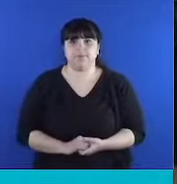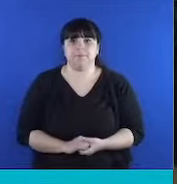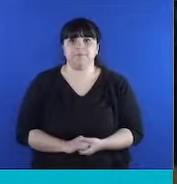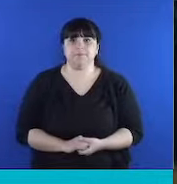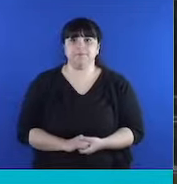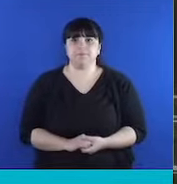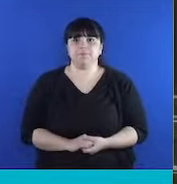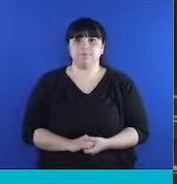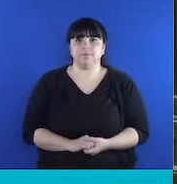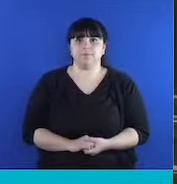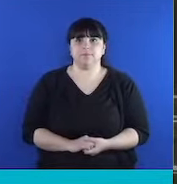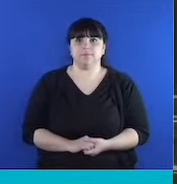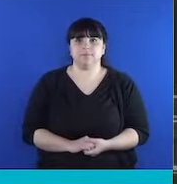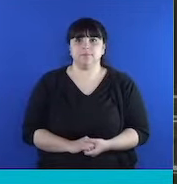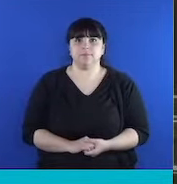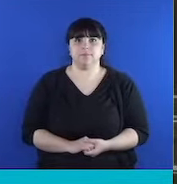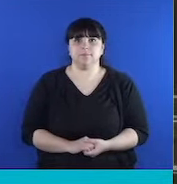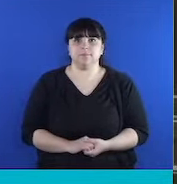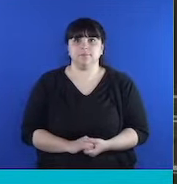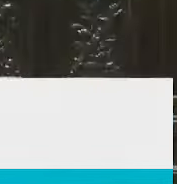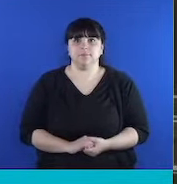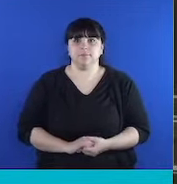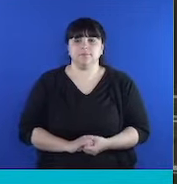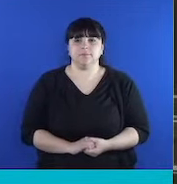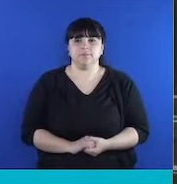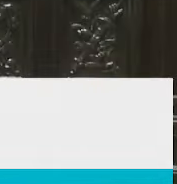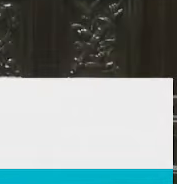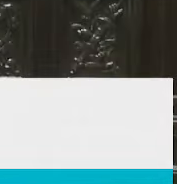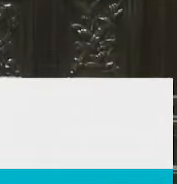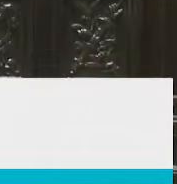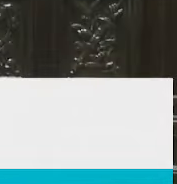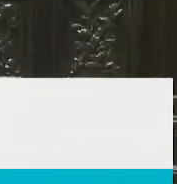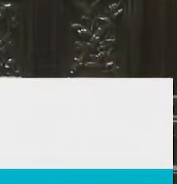Por el expediente 20...